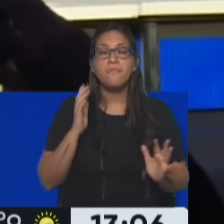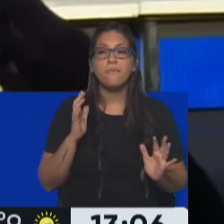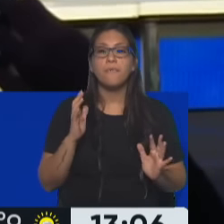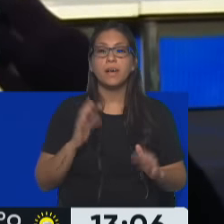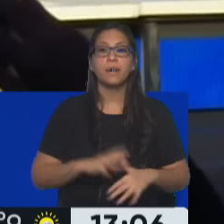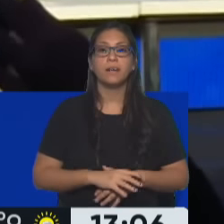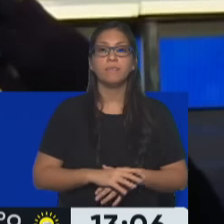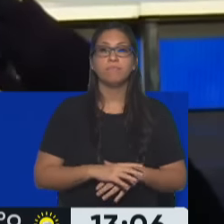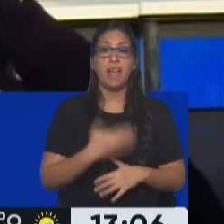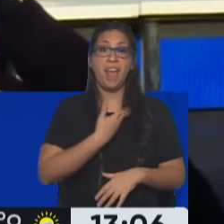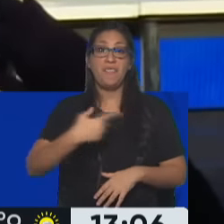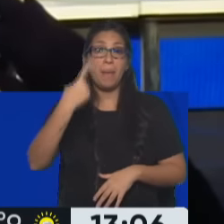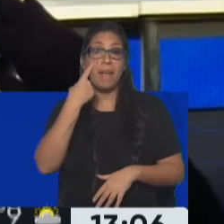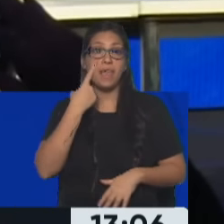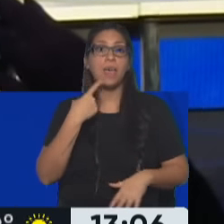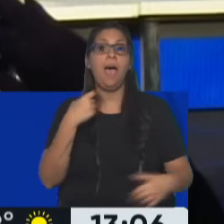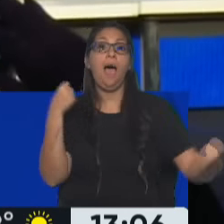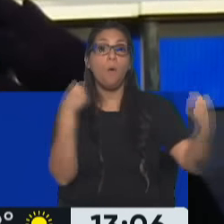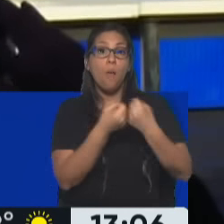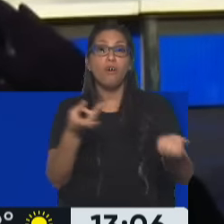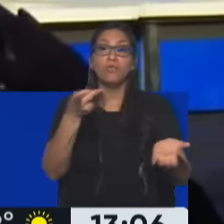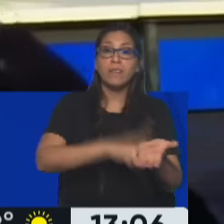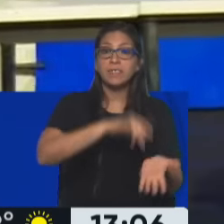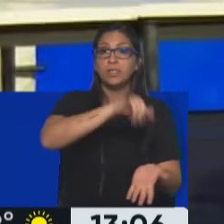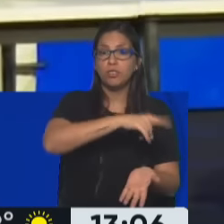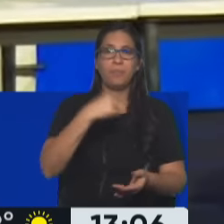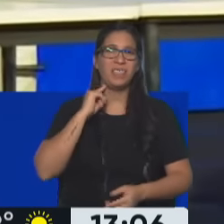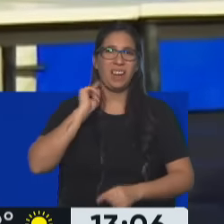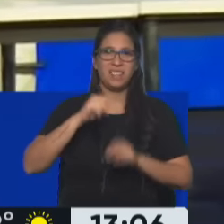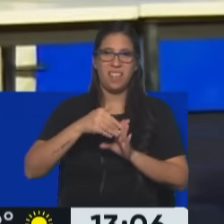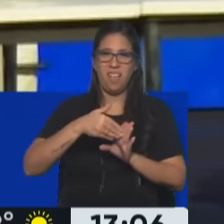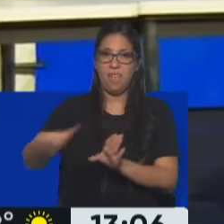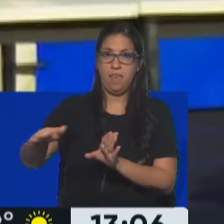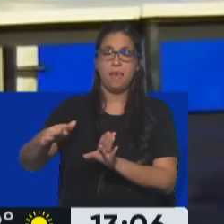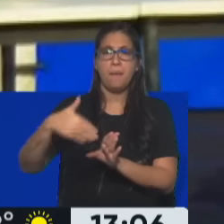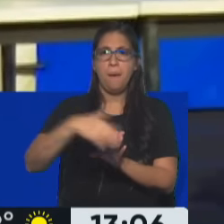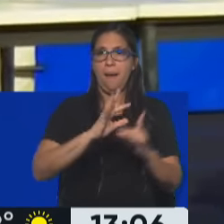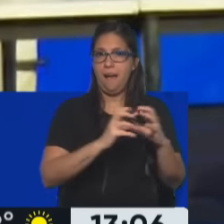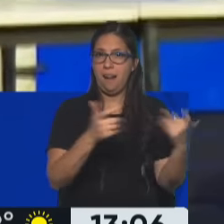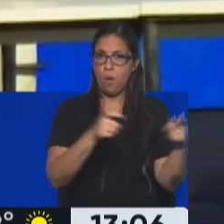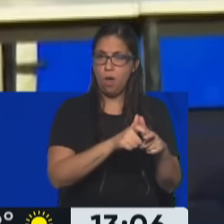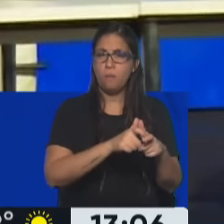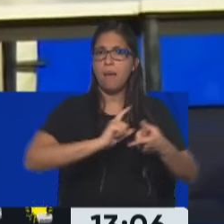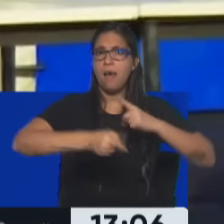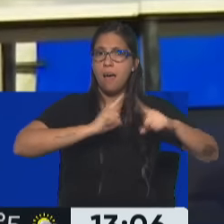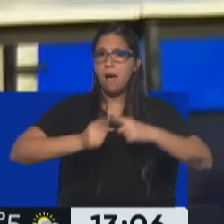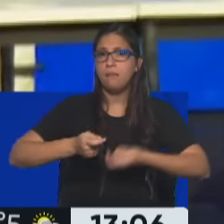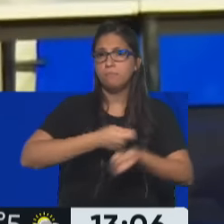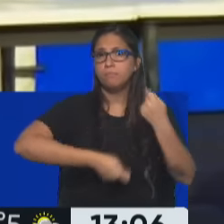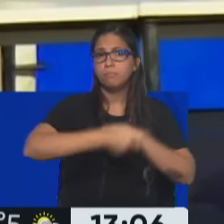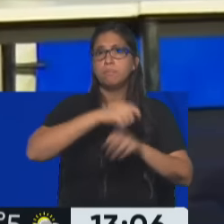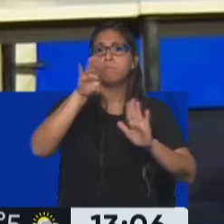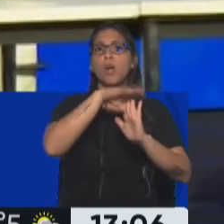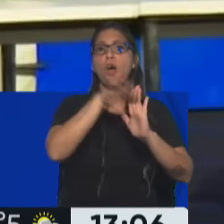del fondo, que va a ser el 13, y a partir de ahí empezaremos a negociar con ellos un nuevo